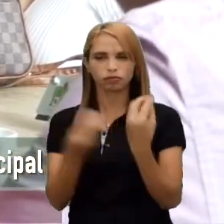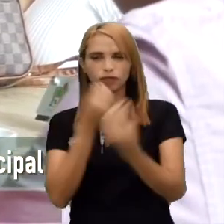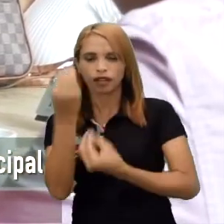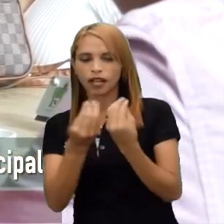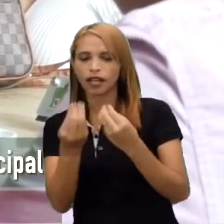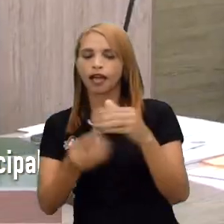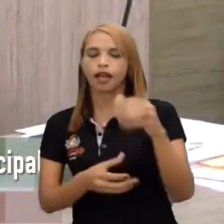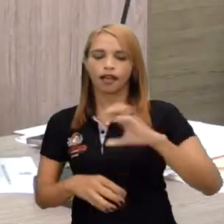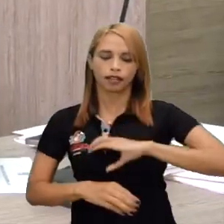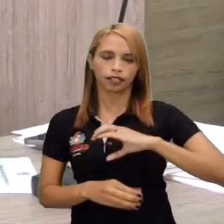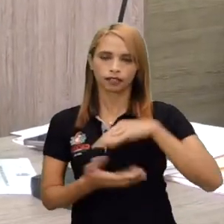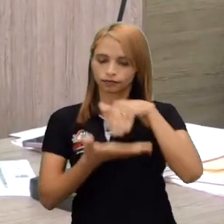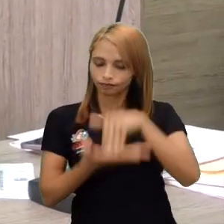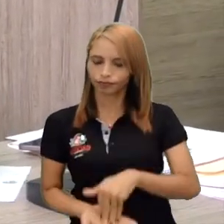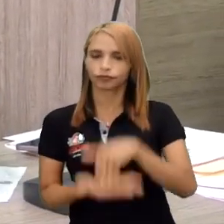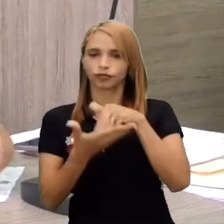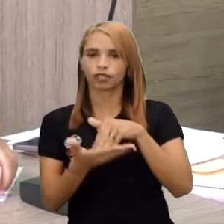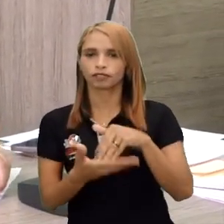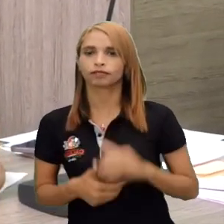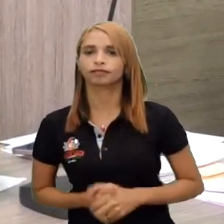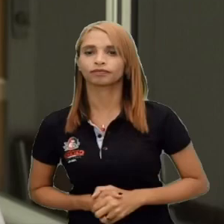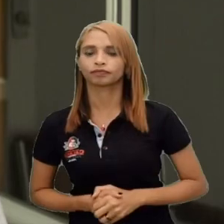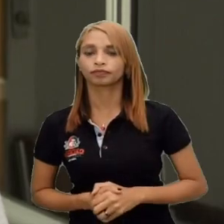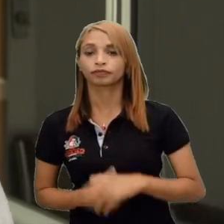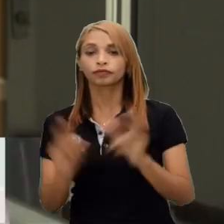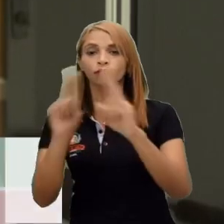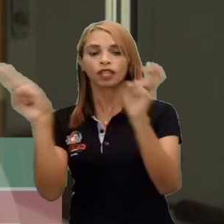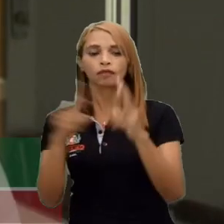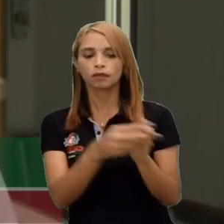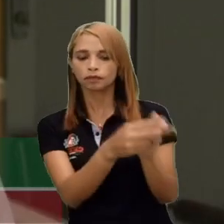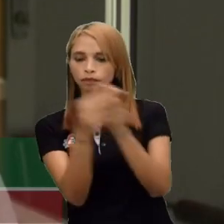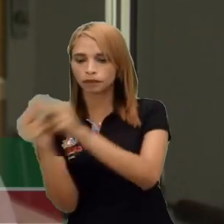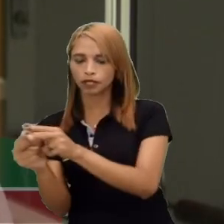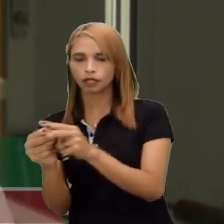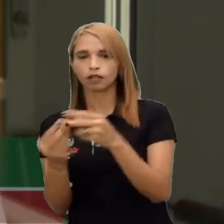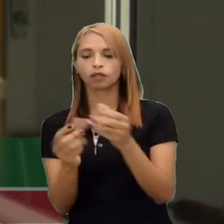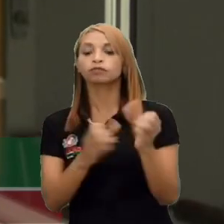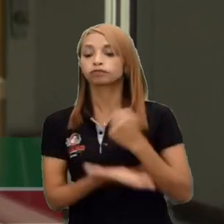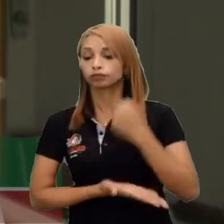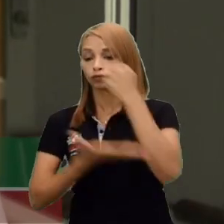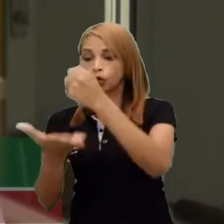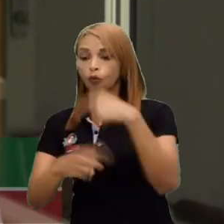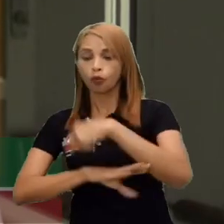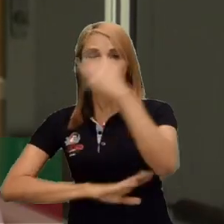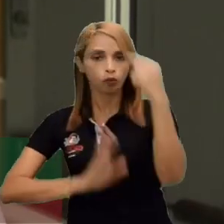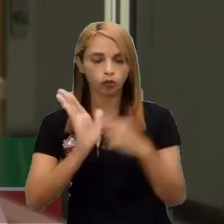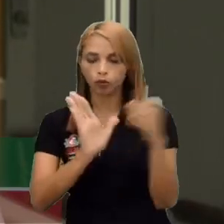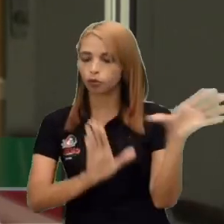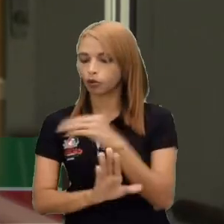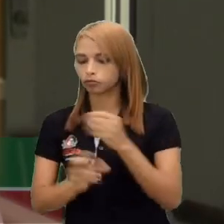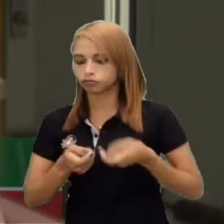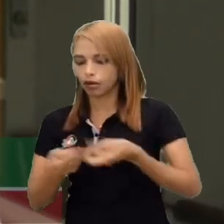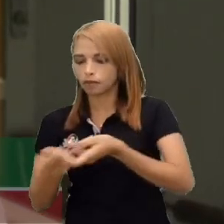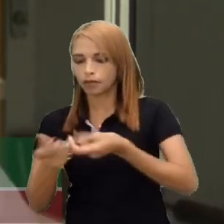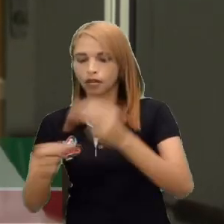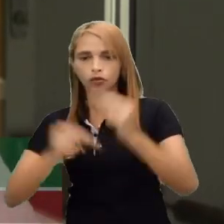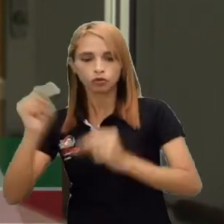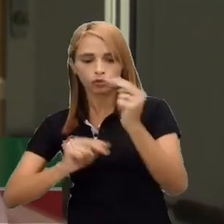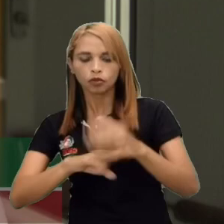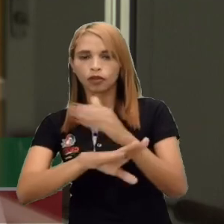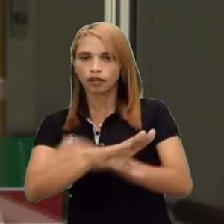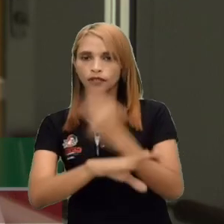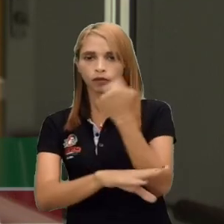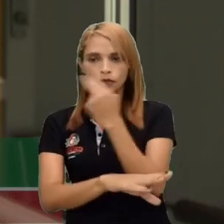solo sirvieron para hacer más fuerte a la Administración. En el tema de empréstito, pues todos los recursos prácticamente invertidos en las obras en las